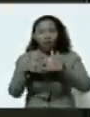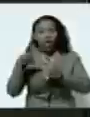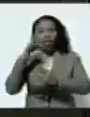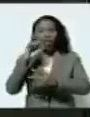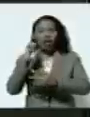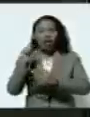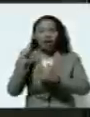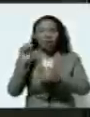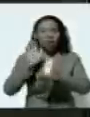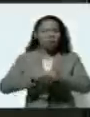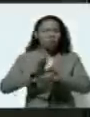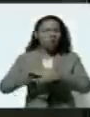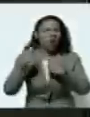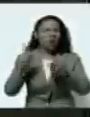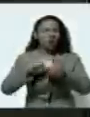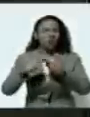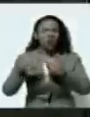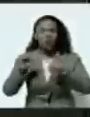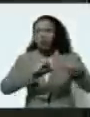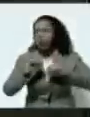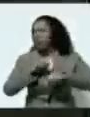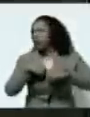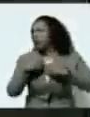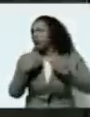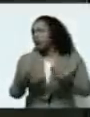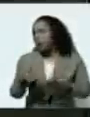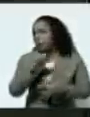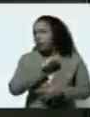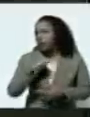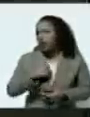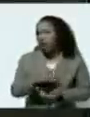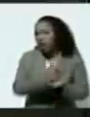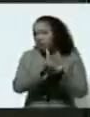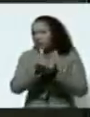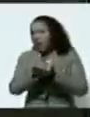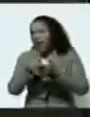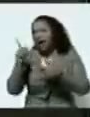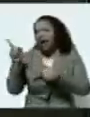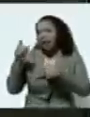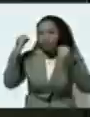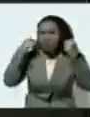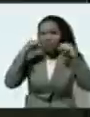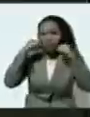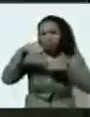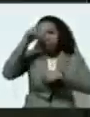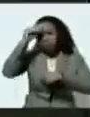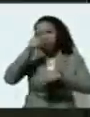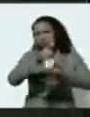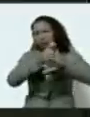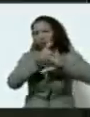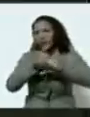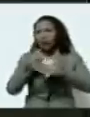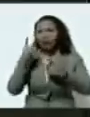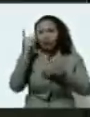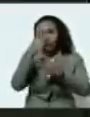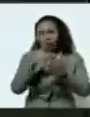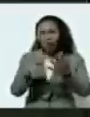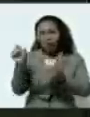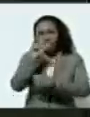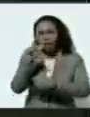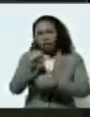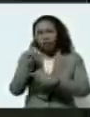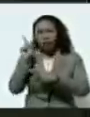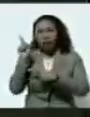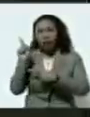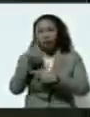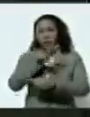¿Y por qué entonces hubo movimiento de personas armadas, entrenamientos, disparos durante varias semanas, y de